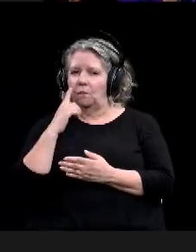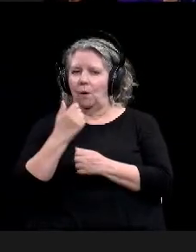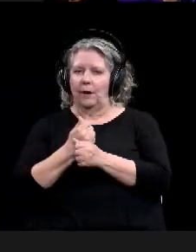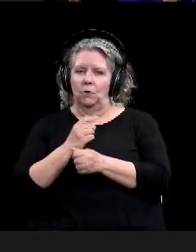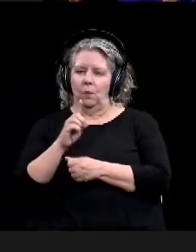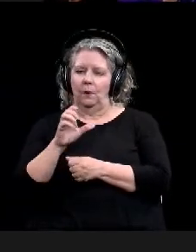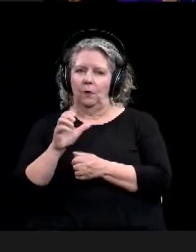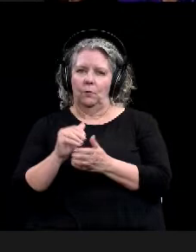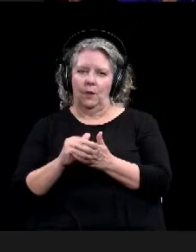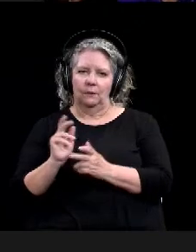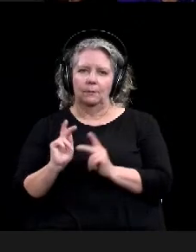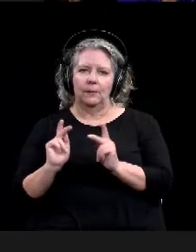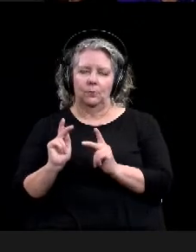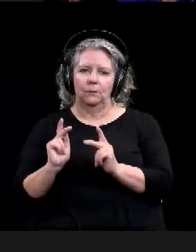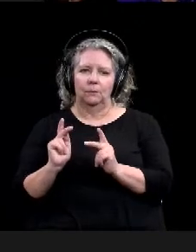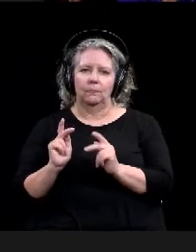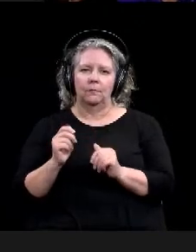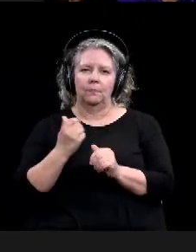nuestro